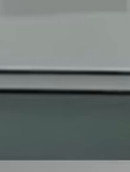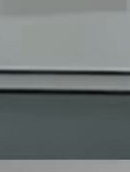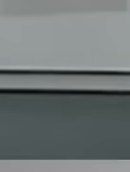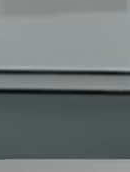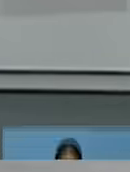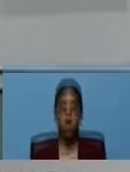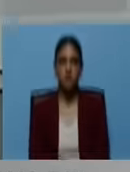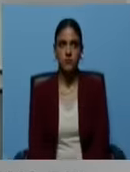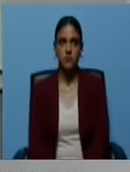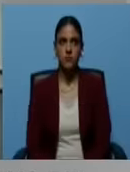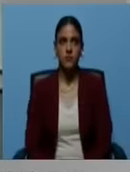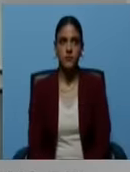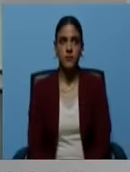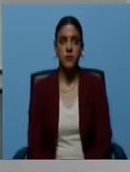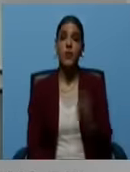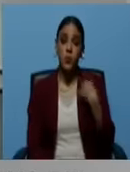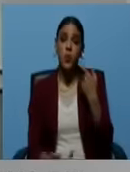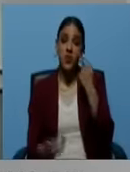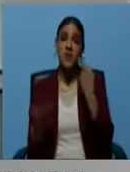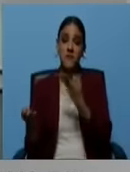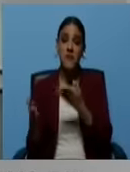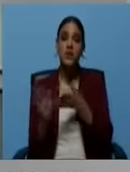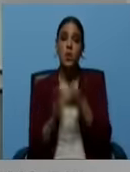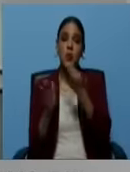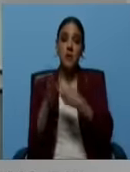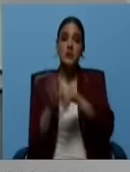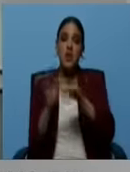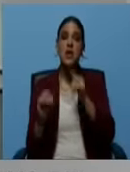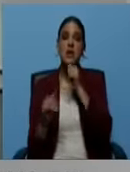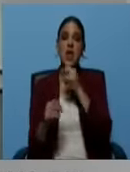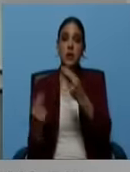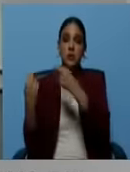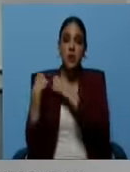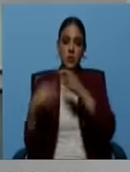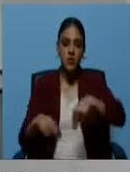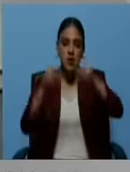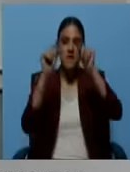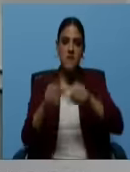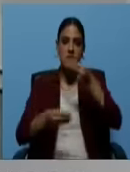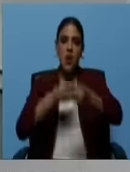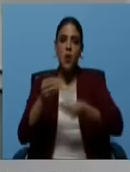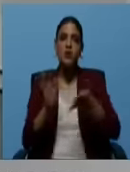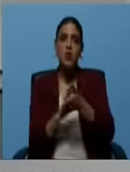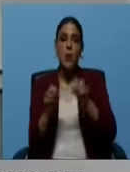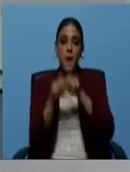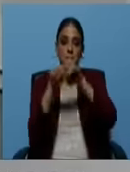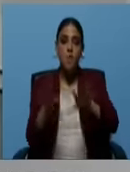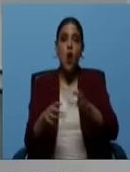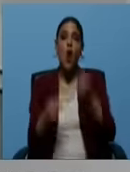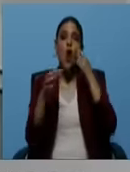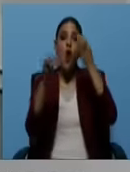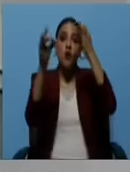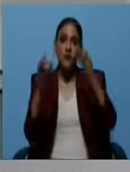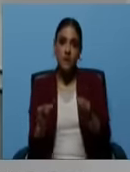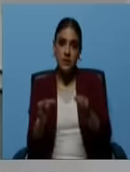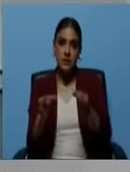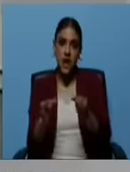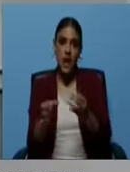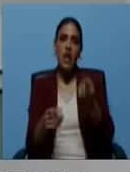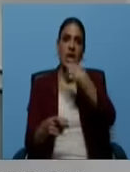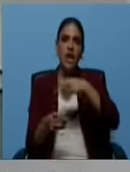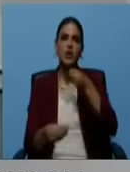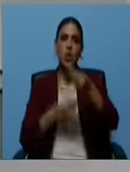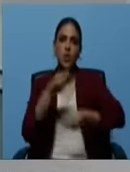está la respectiva firma correspondiente a este comunicado oficial que vamos